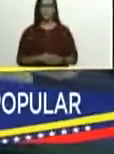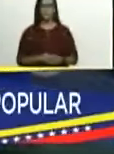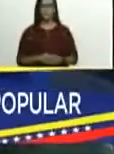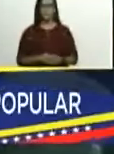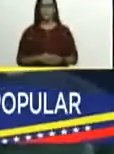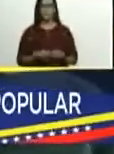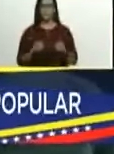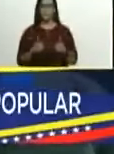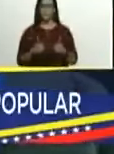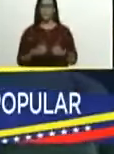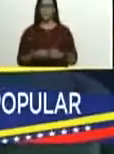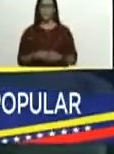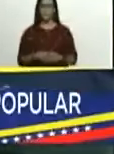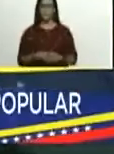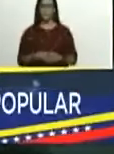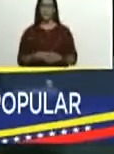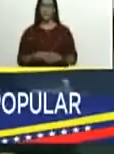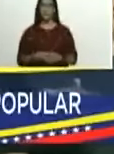Bien,